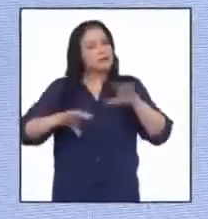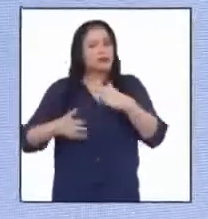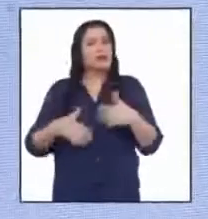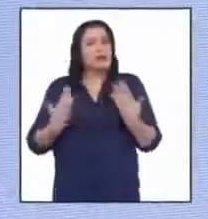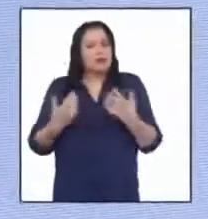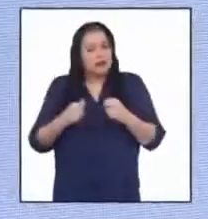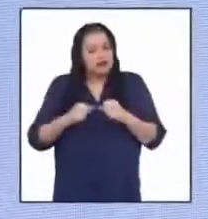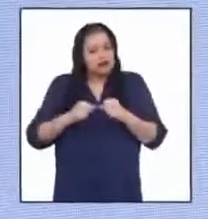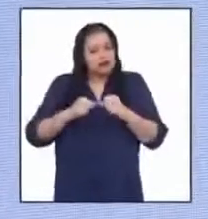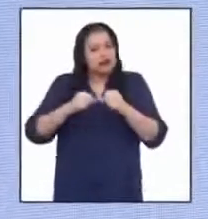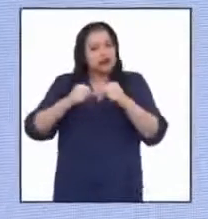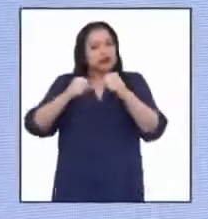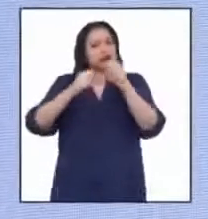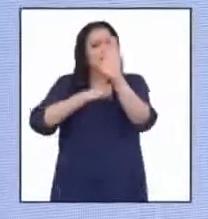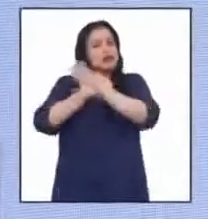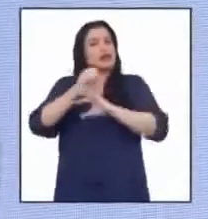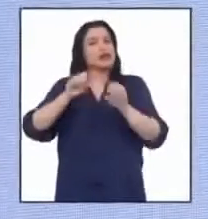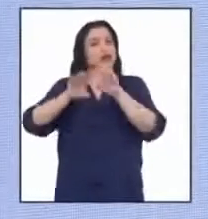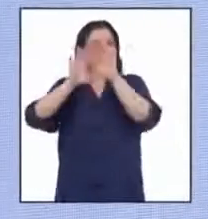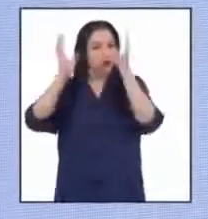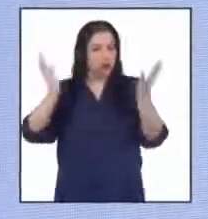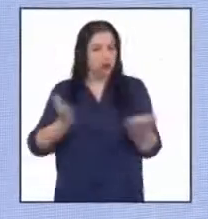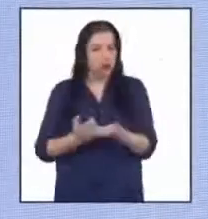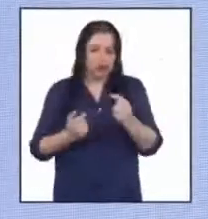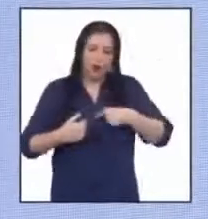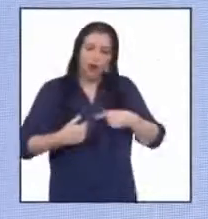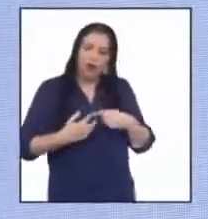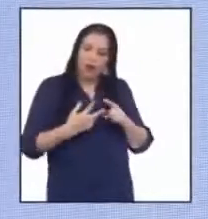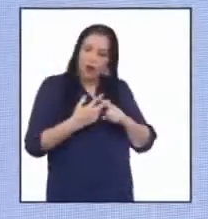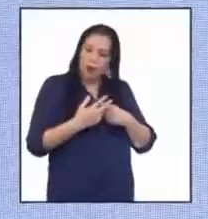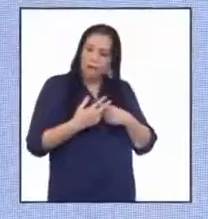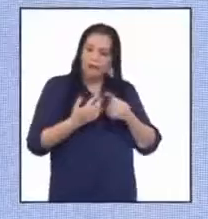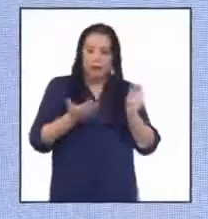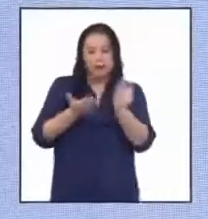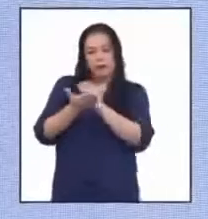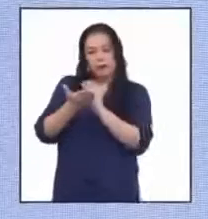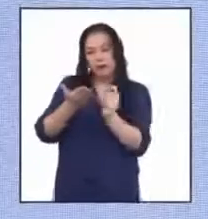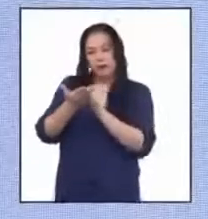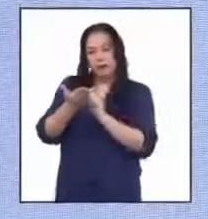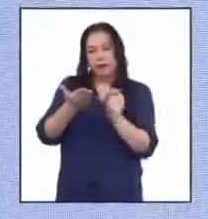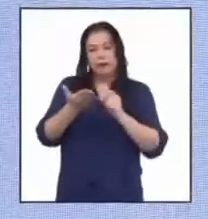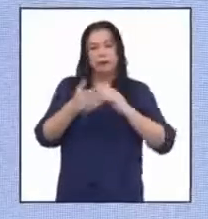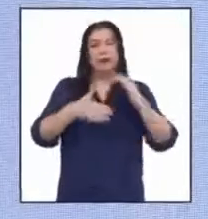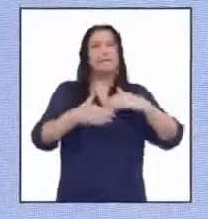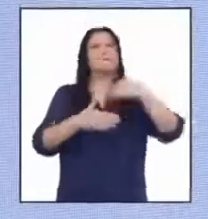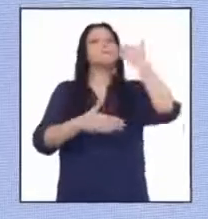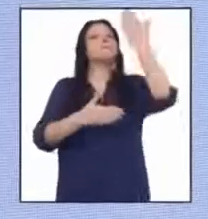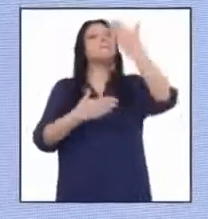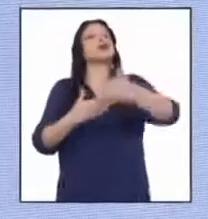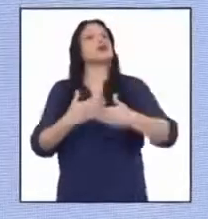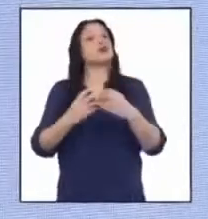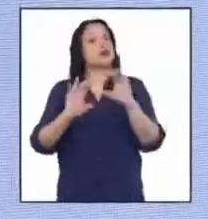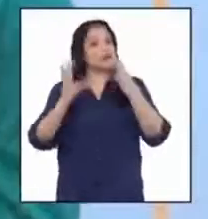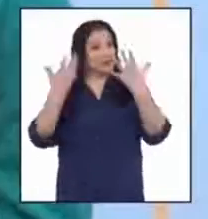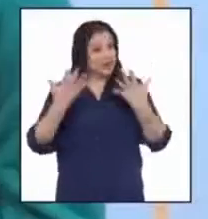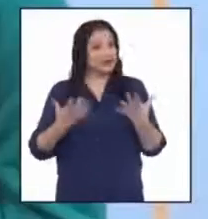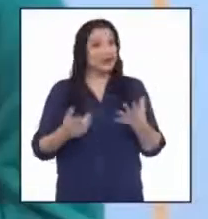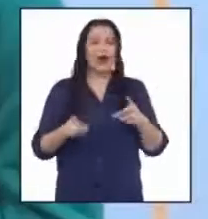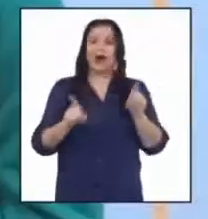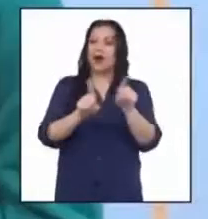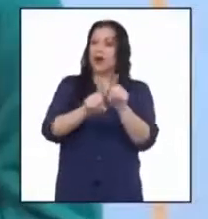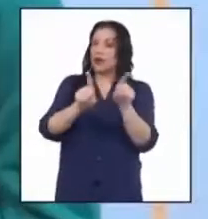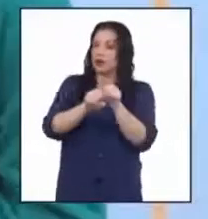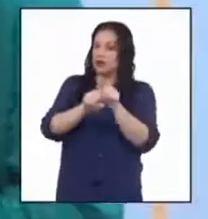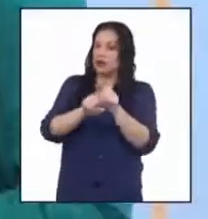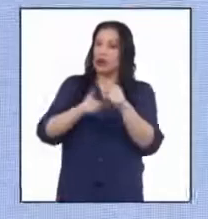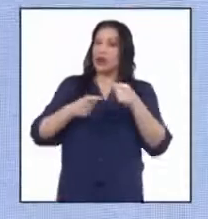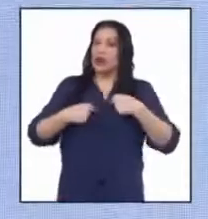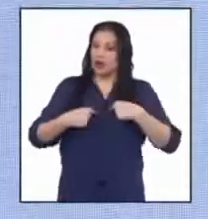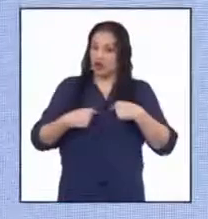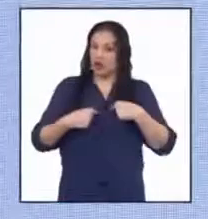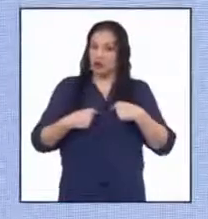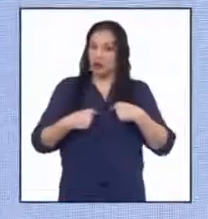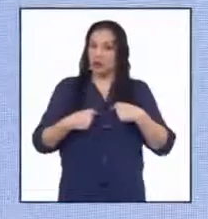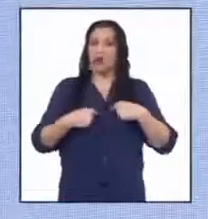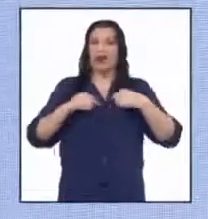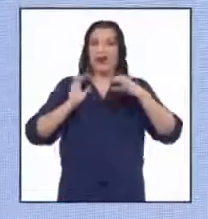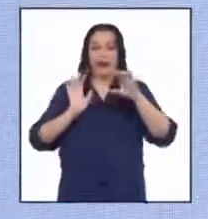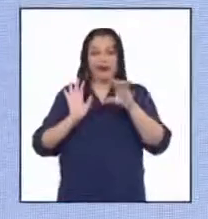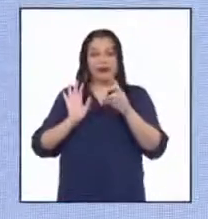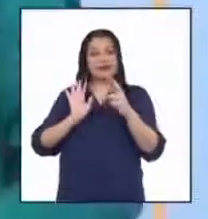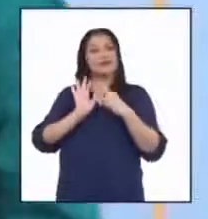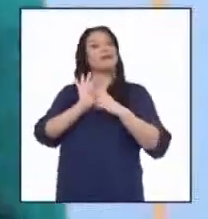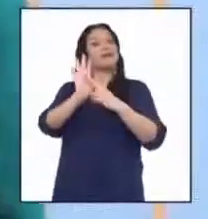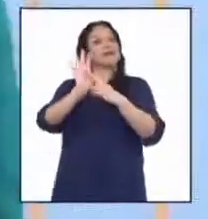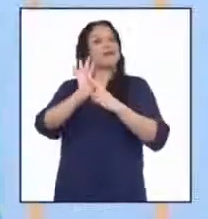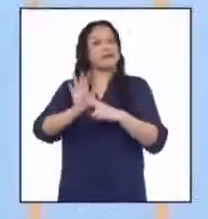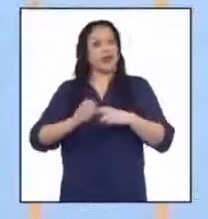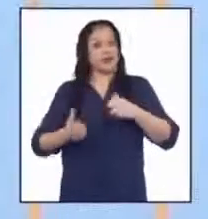chicos. Entonces comenzaré a redactar y lo tendré listo para el próximo programa. Inclusive, chicas y chicos, voy a hacer hasta personaje, ¿ah?